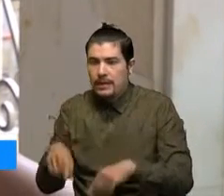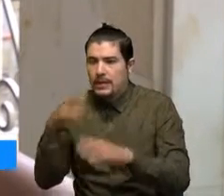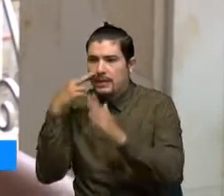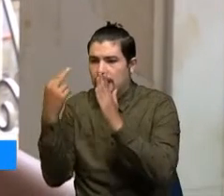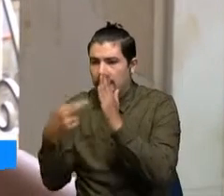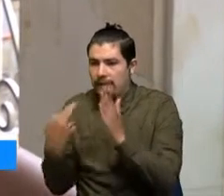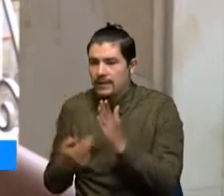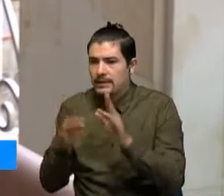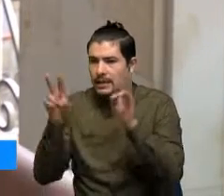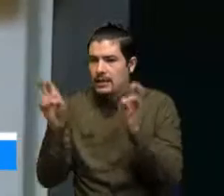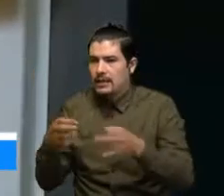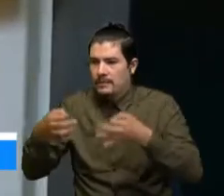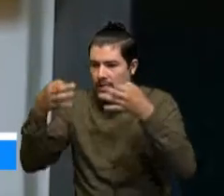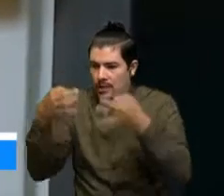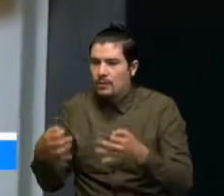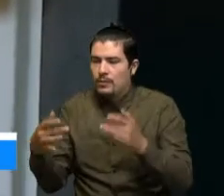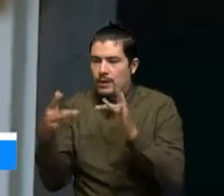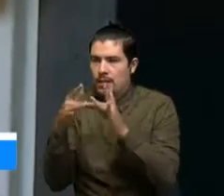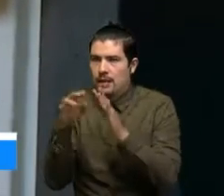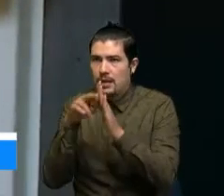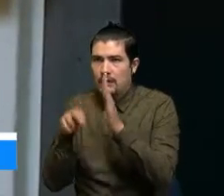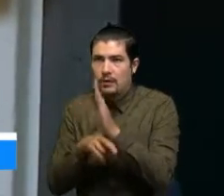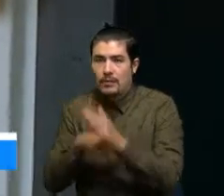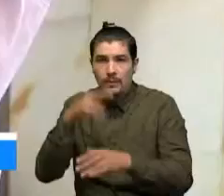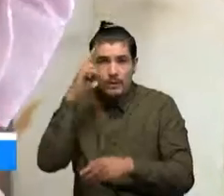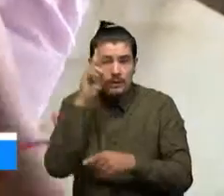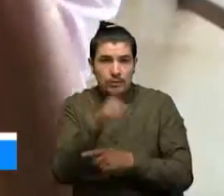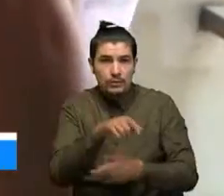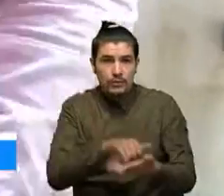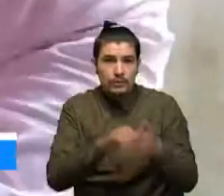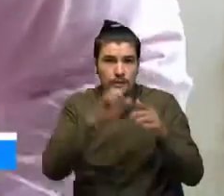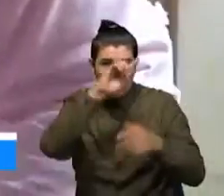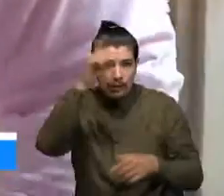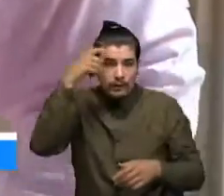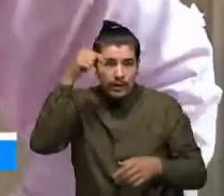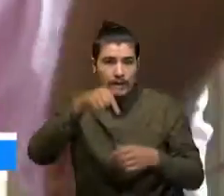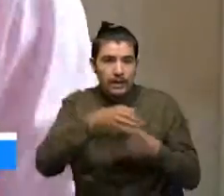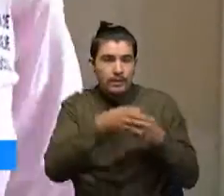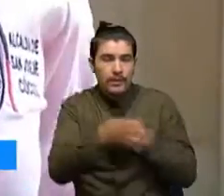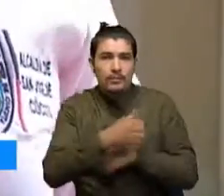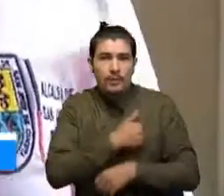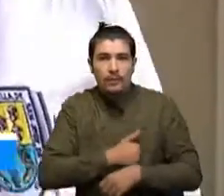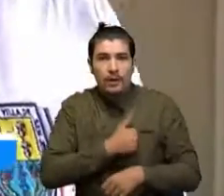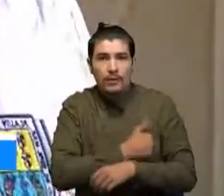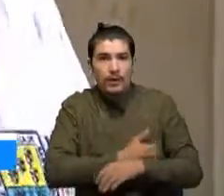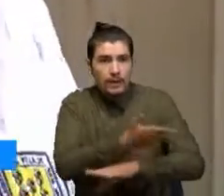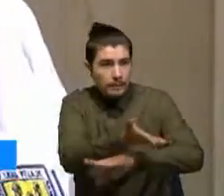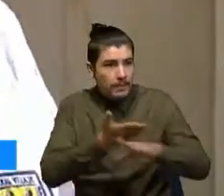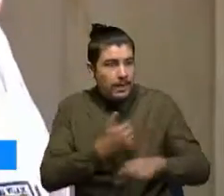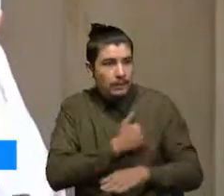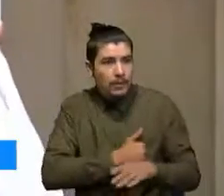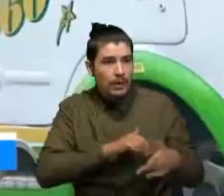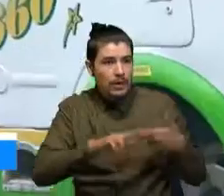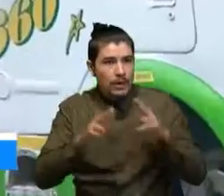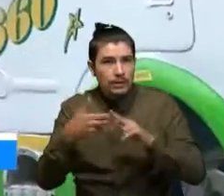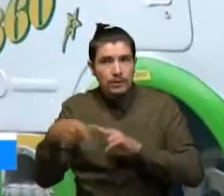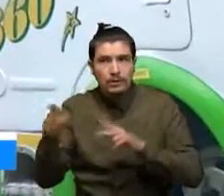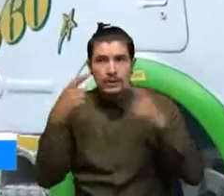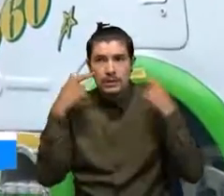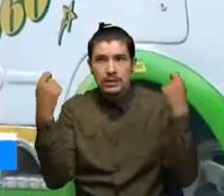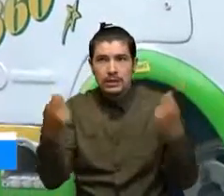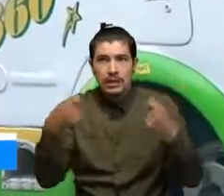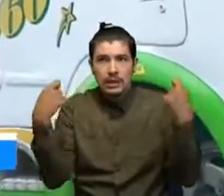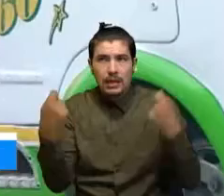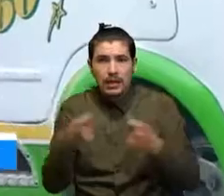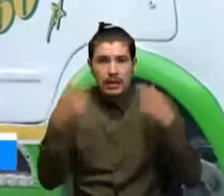saber si están cumpliendo con la normatividad. Desde la administración municipal se pide a los candidatos que pasen una relación respecto a sus estrategias